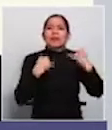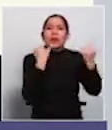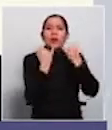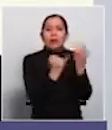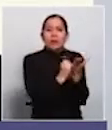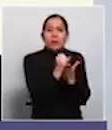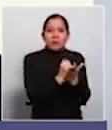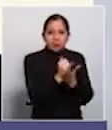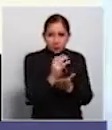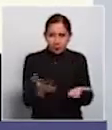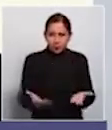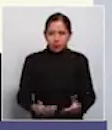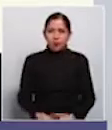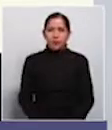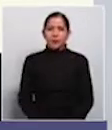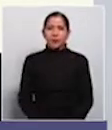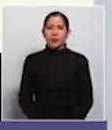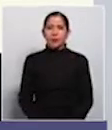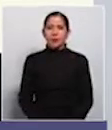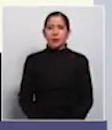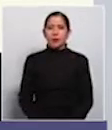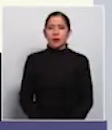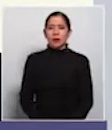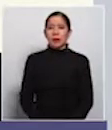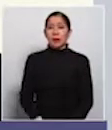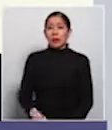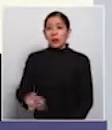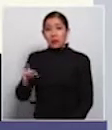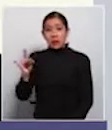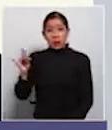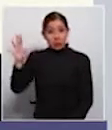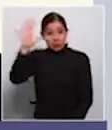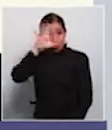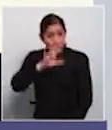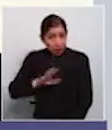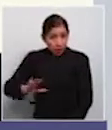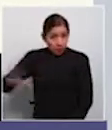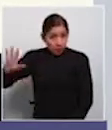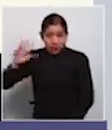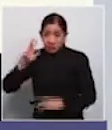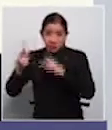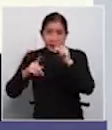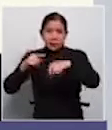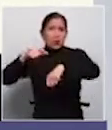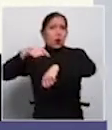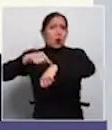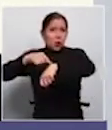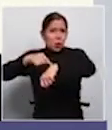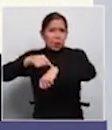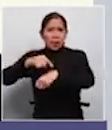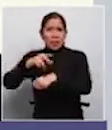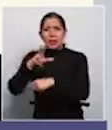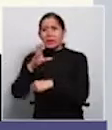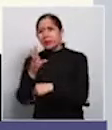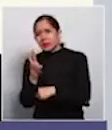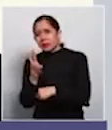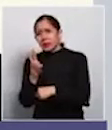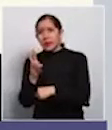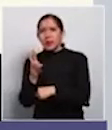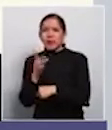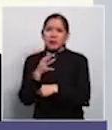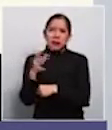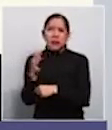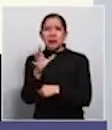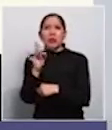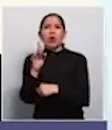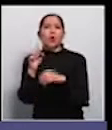sociales? En promedio, los bolivianos le dedican de 6 a 8 horas al día a